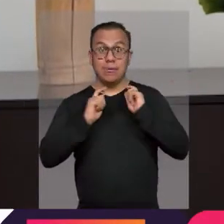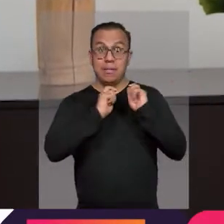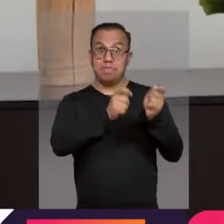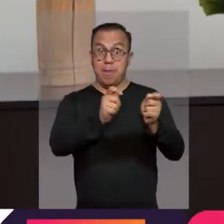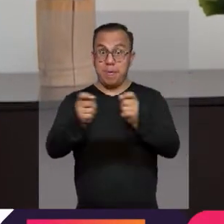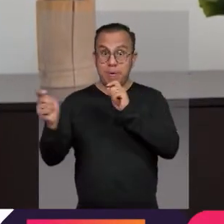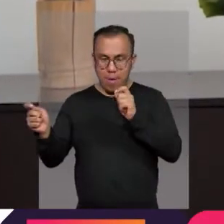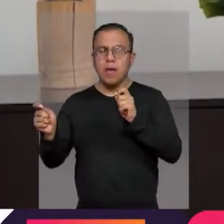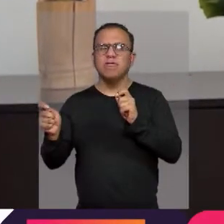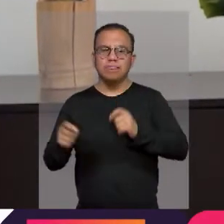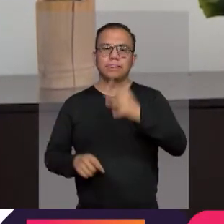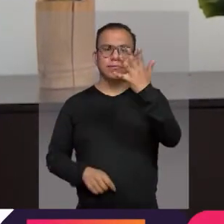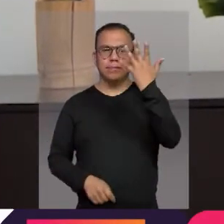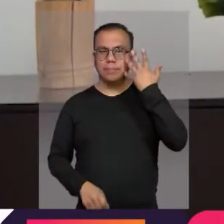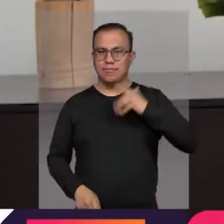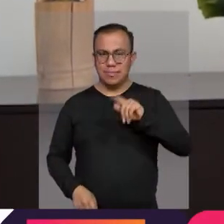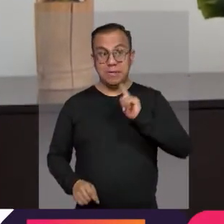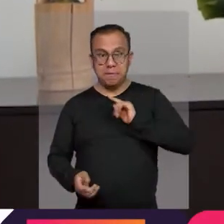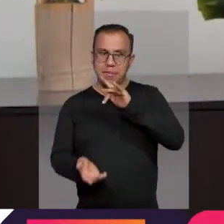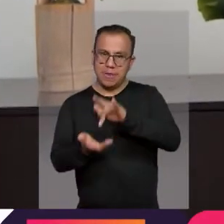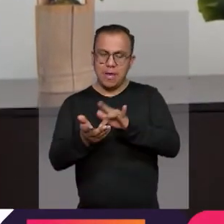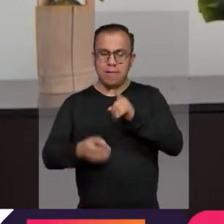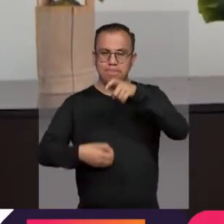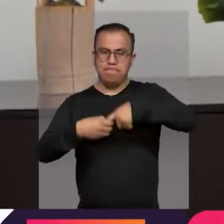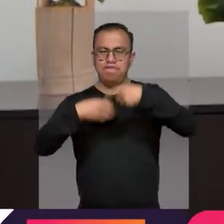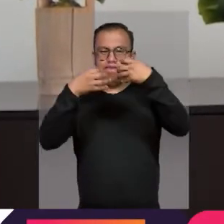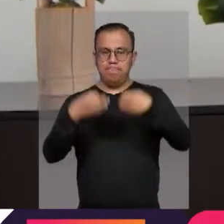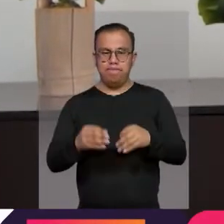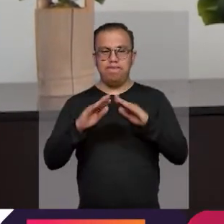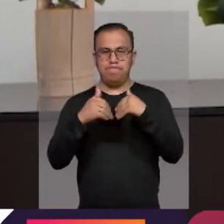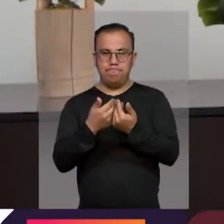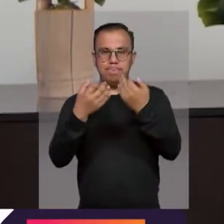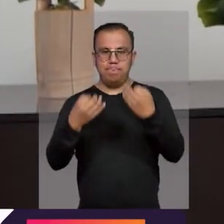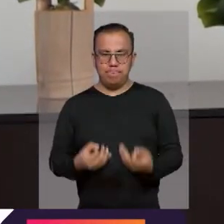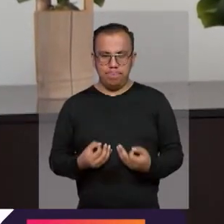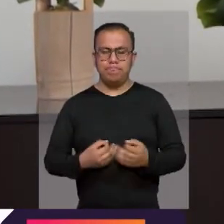cupos, tienen 5 días para sentar matrícula en las instituciones educativas oficiales.